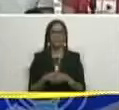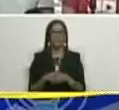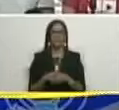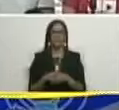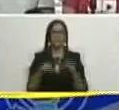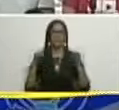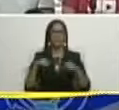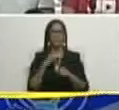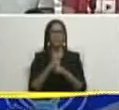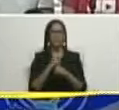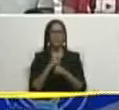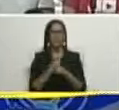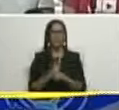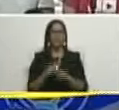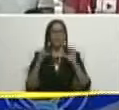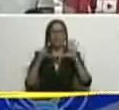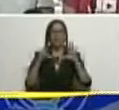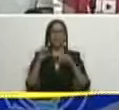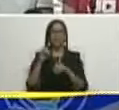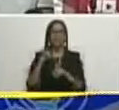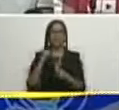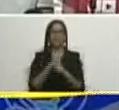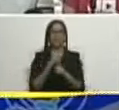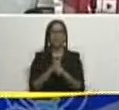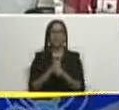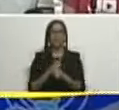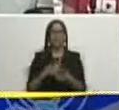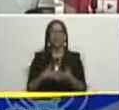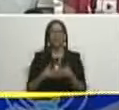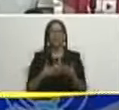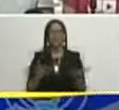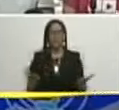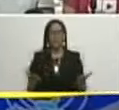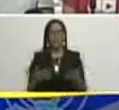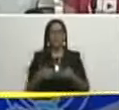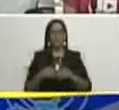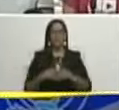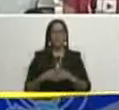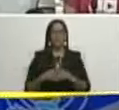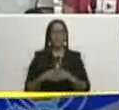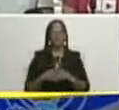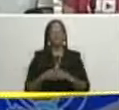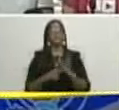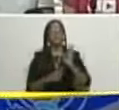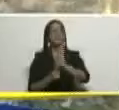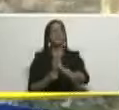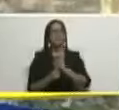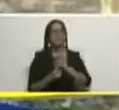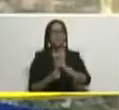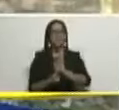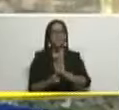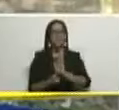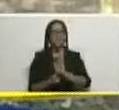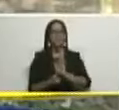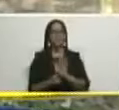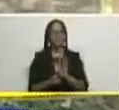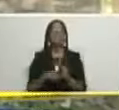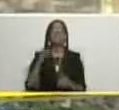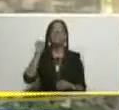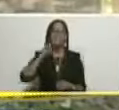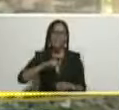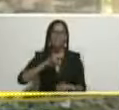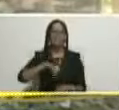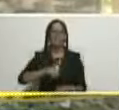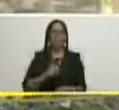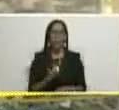Esta obra y las 70 obras que vamos a entregar es una demostración de que sí se